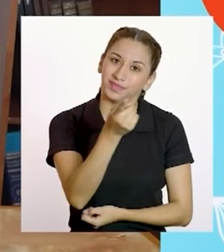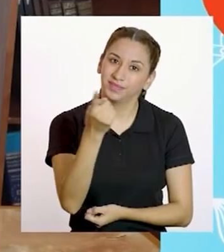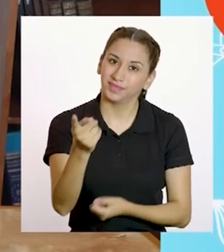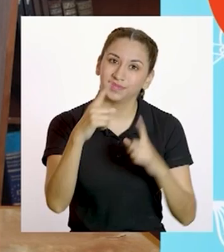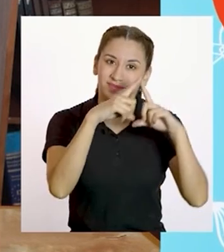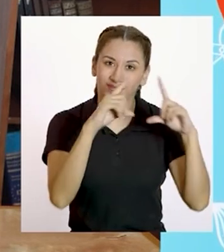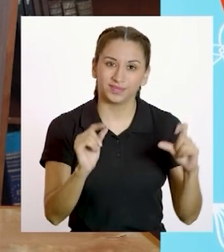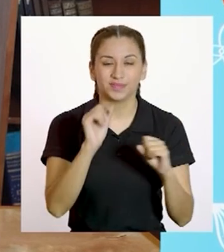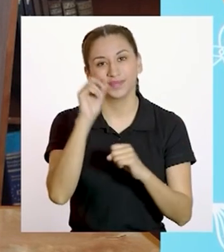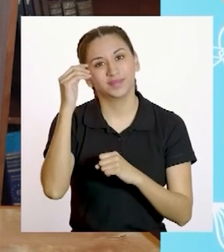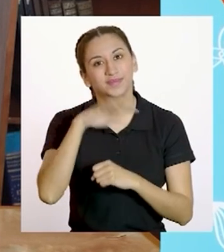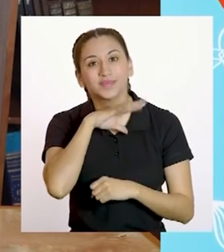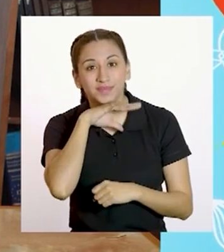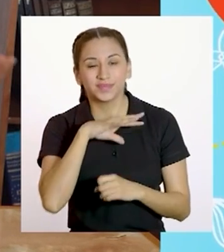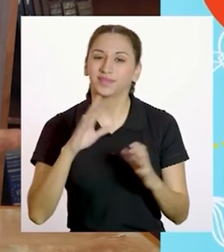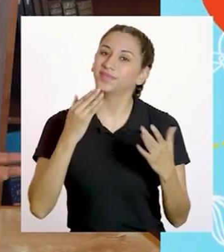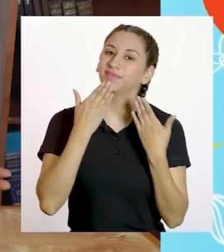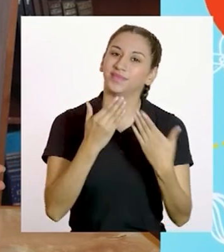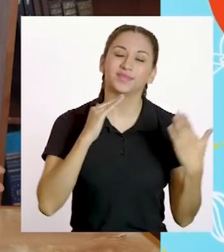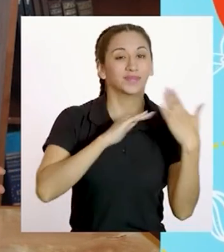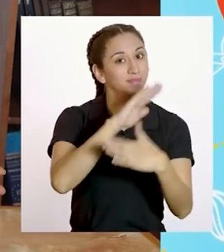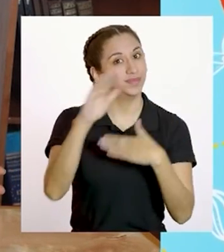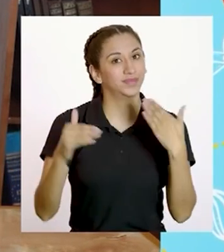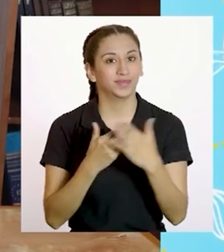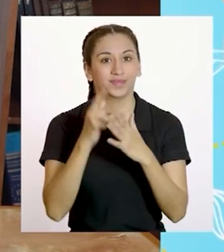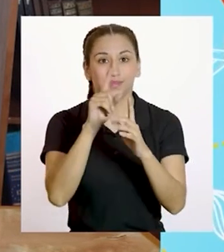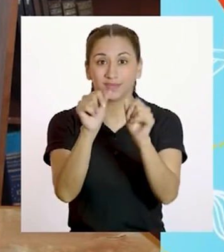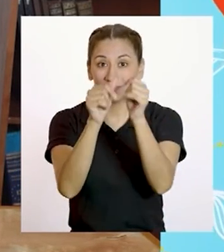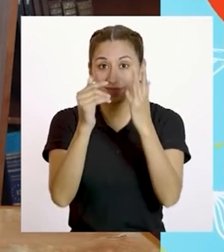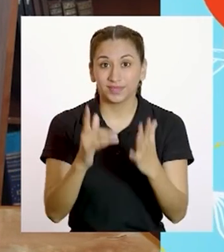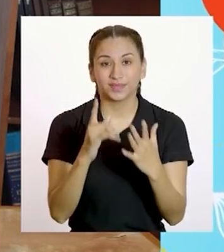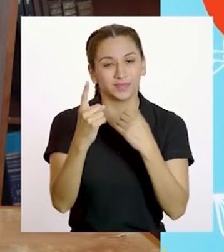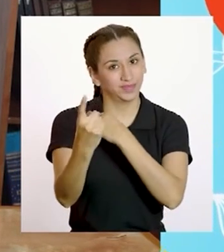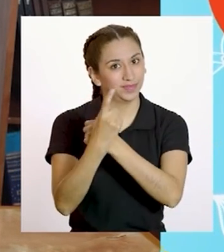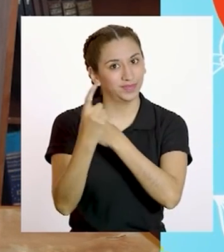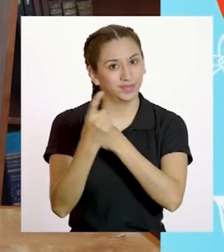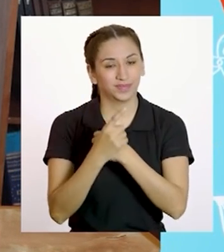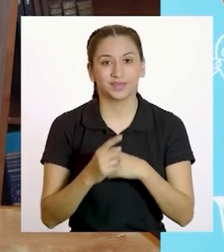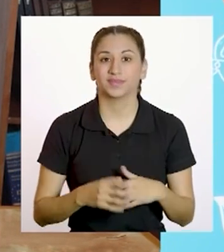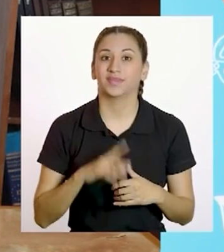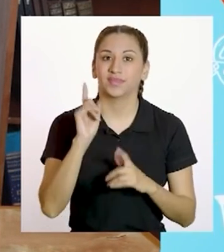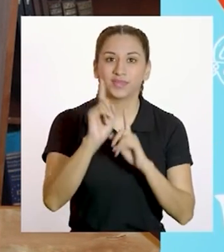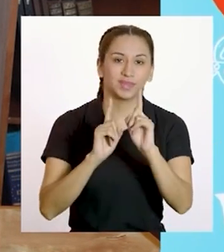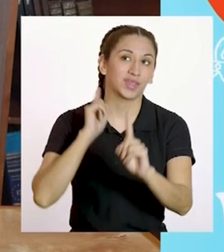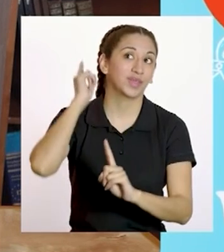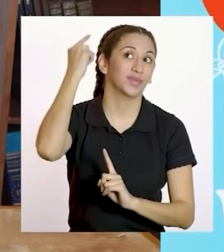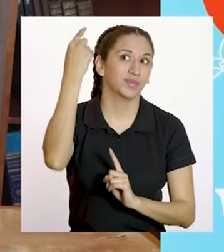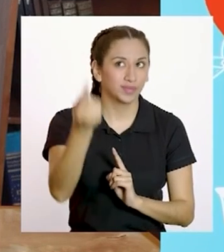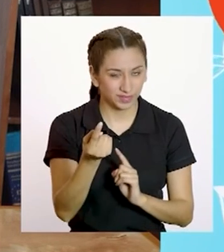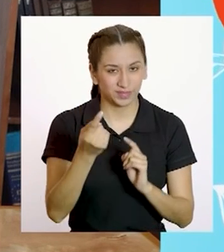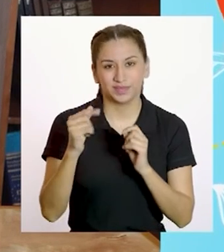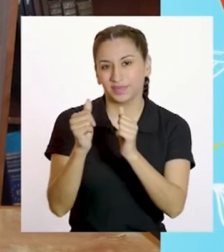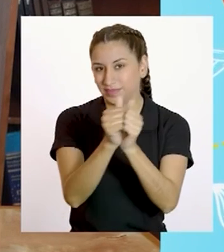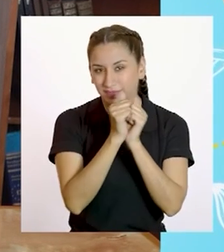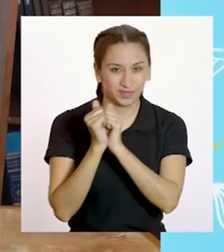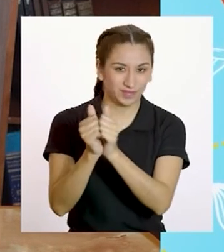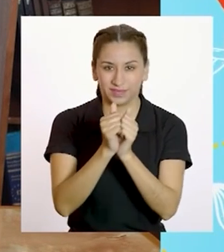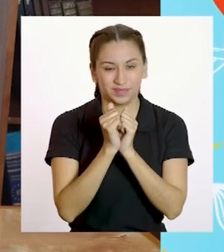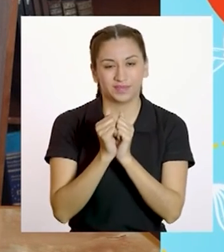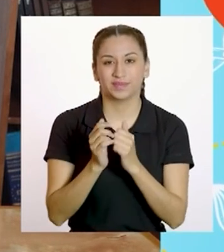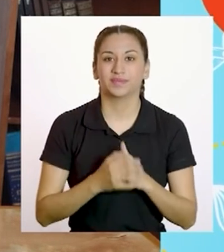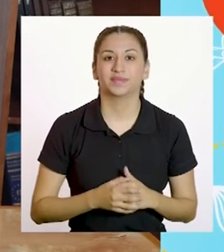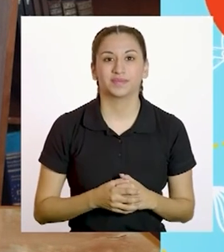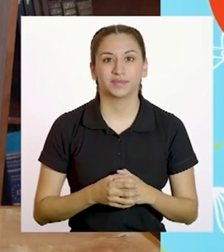a ustedes, Gotaku y Tocino, y a todas y todos los estudiantes que nos acompañaron. Hasta una próxima aventura,